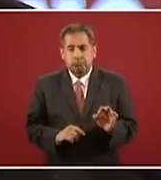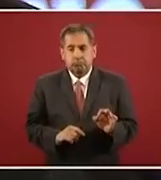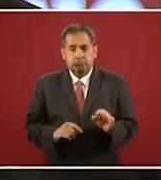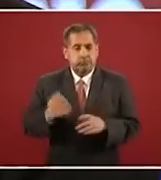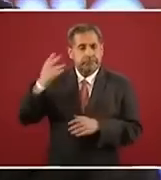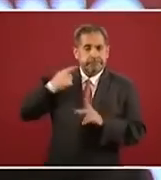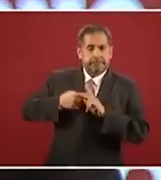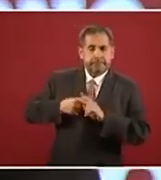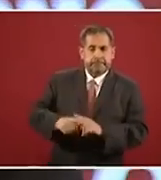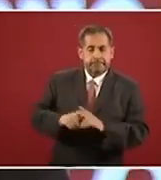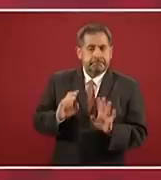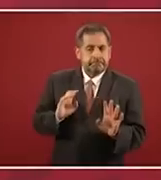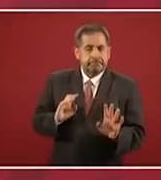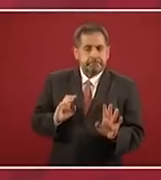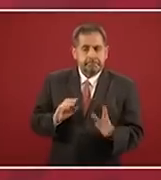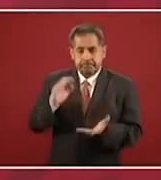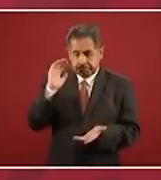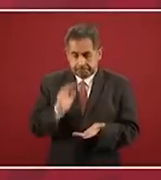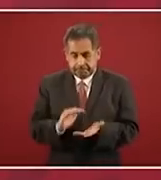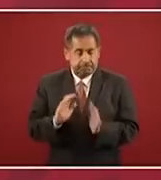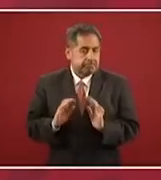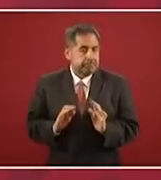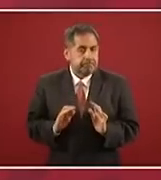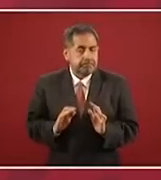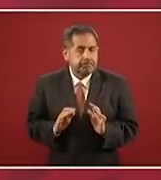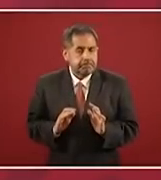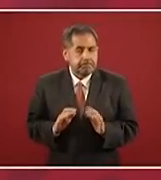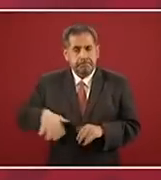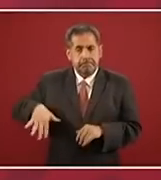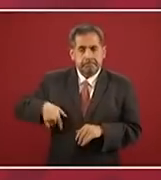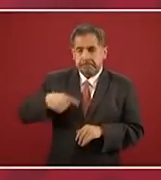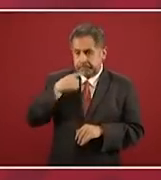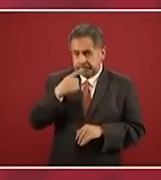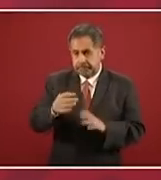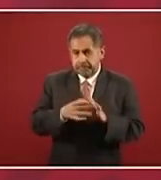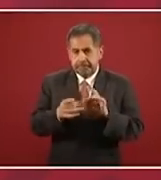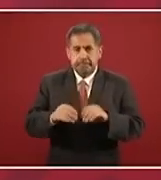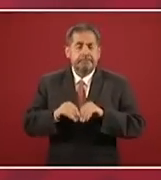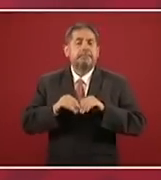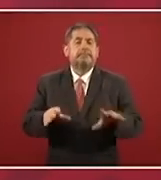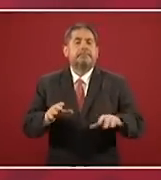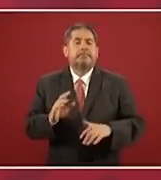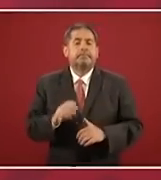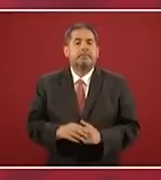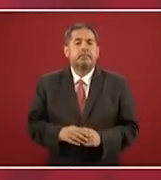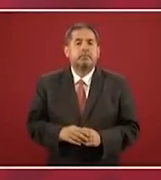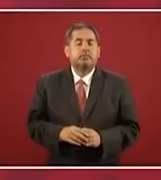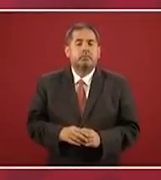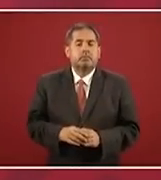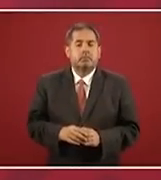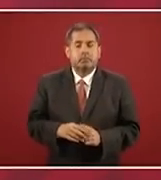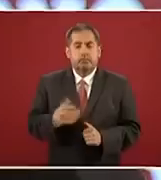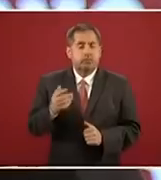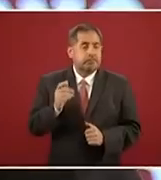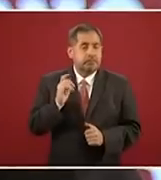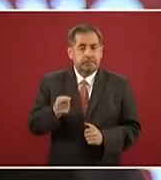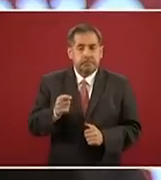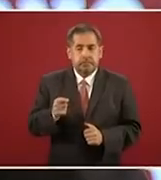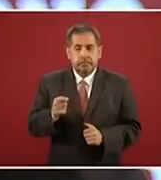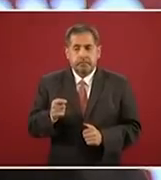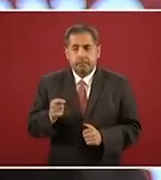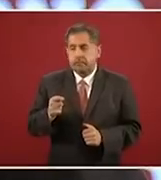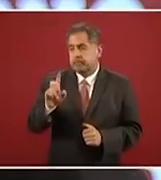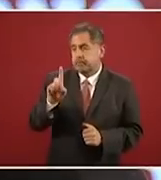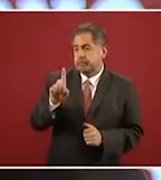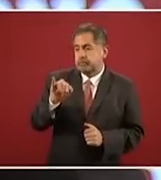empezamos en el mes de julio y como ya dije y lo informe hace un momento el sistema de desarrollo integral